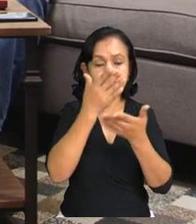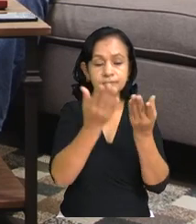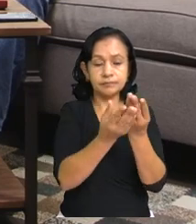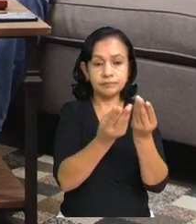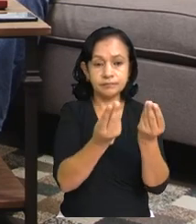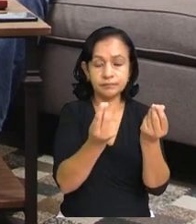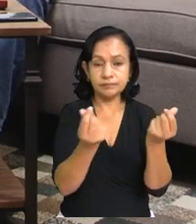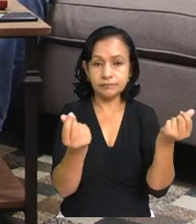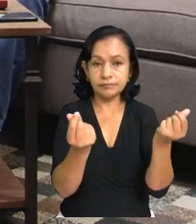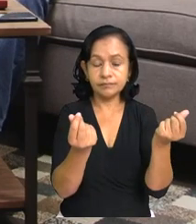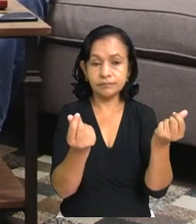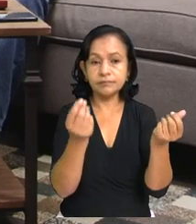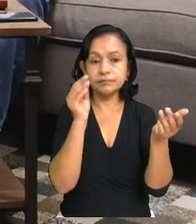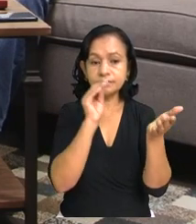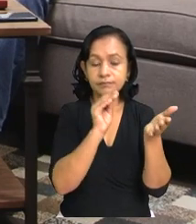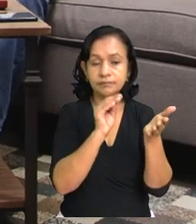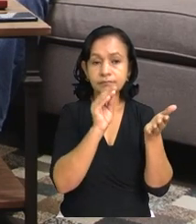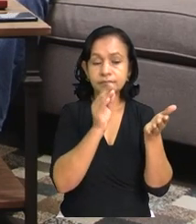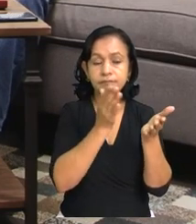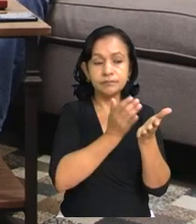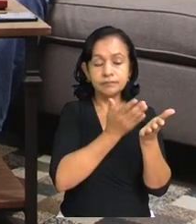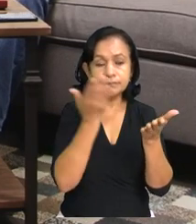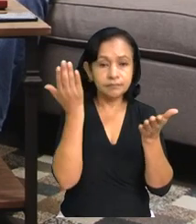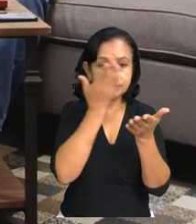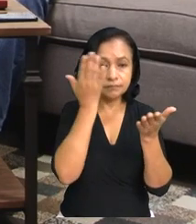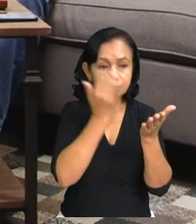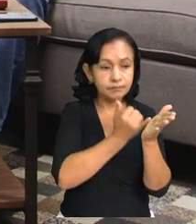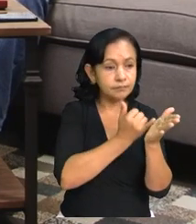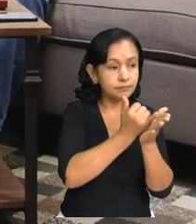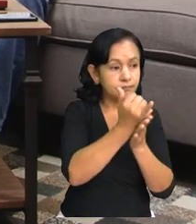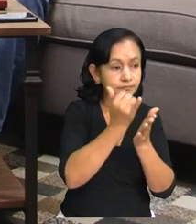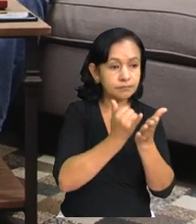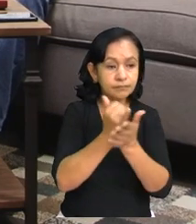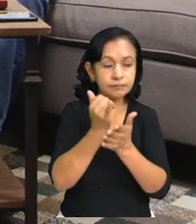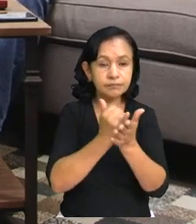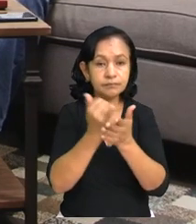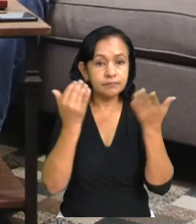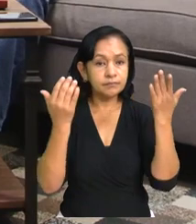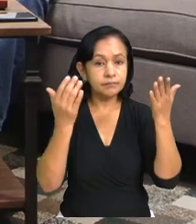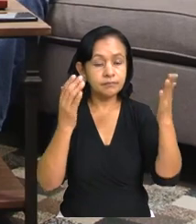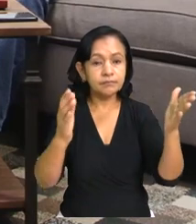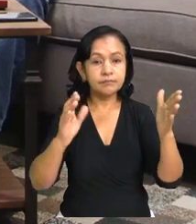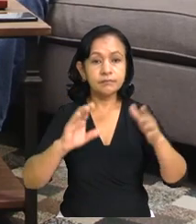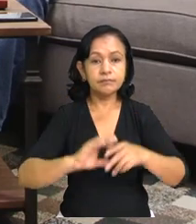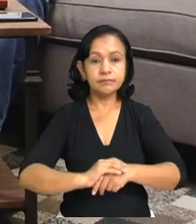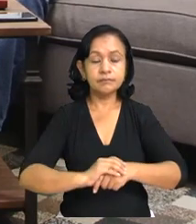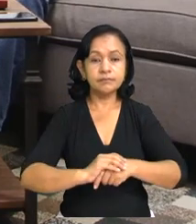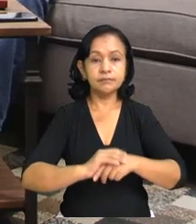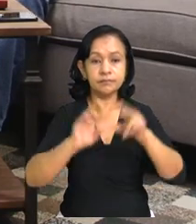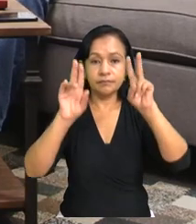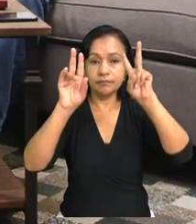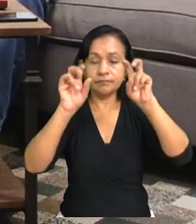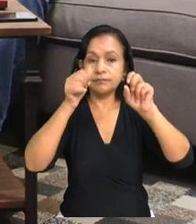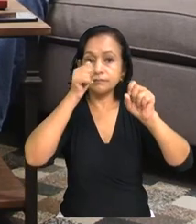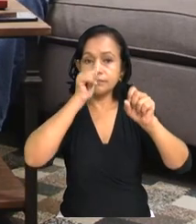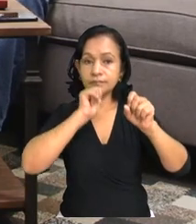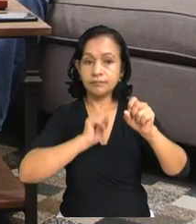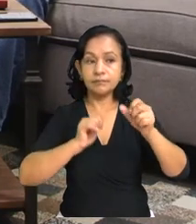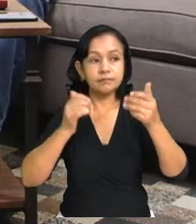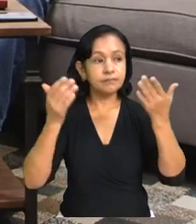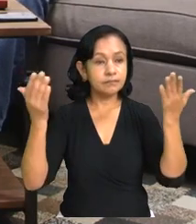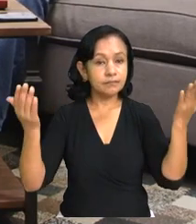territorial, donde incluye a través de sus estudios hidrogeológicos, hidrológicos, el tema del agua, agua